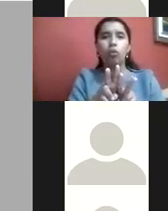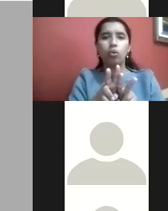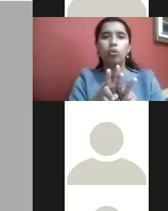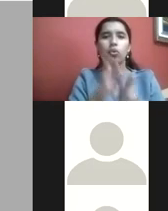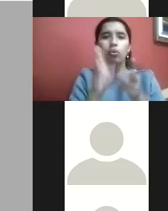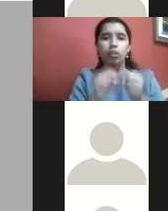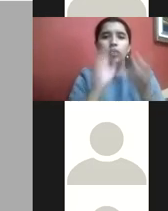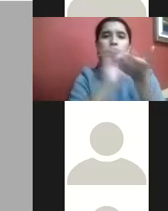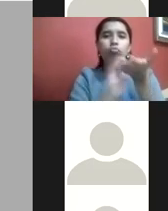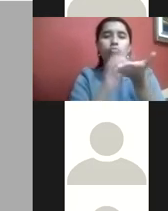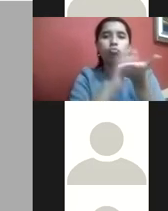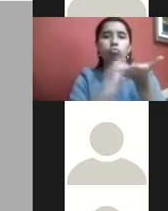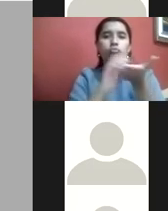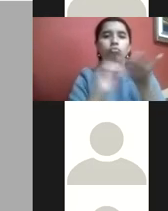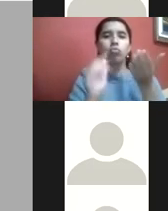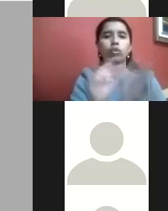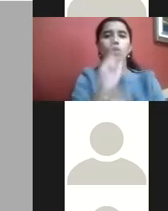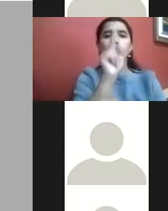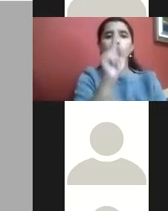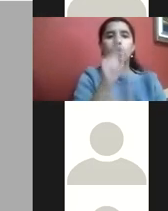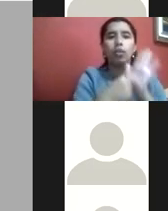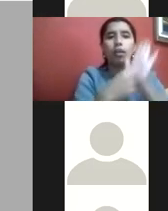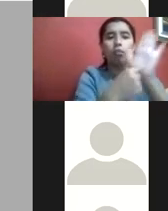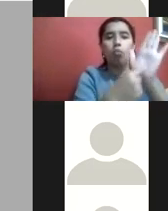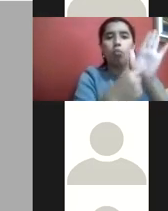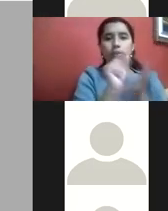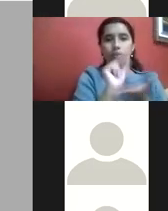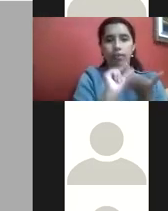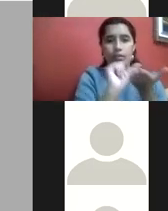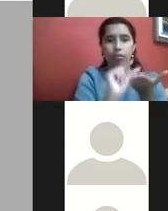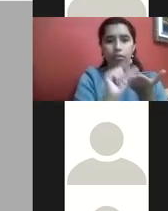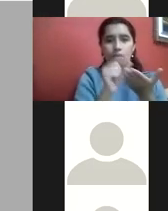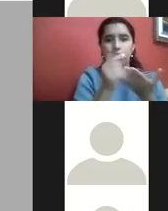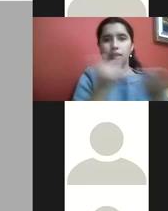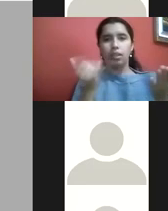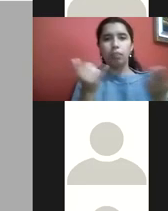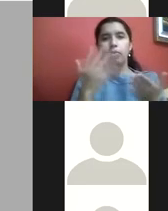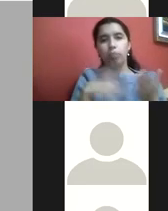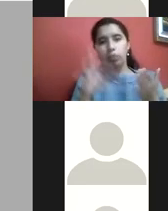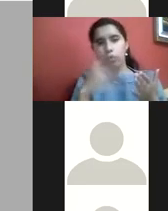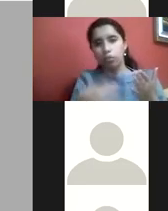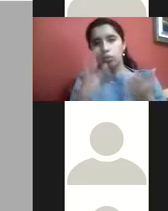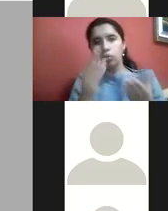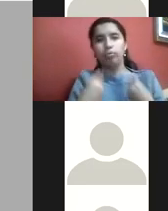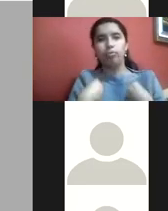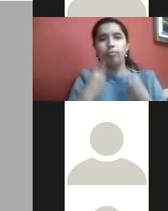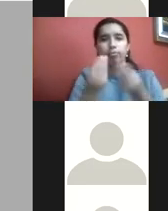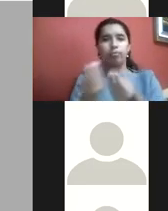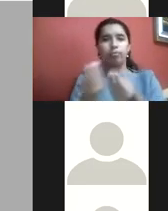ya nosotros establecimos la diferencia entre un estimador como